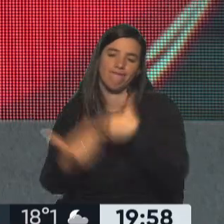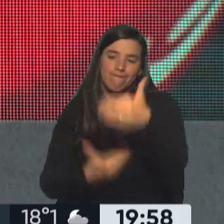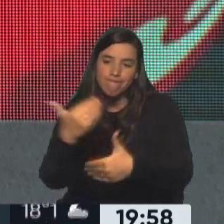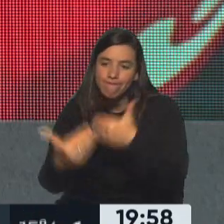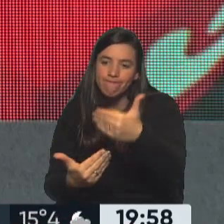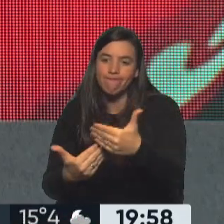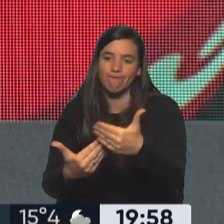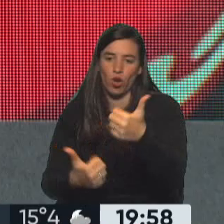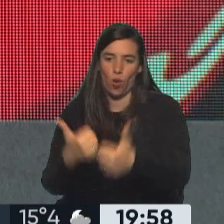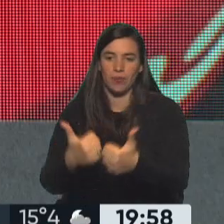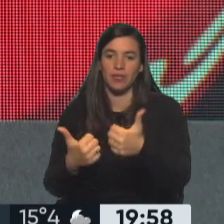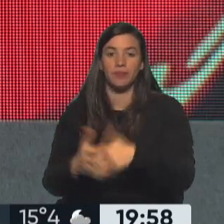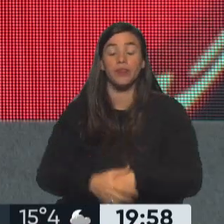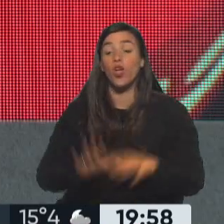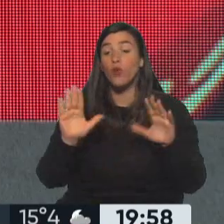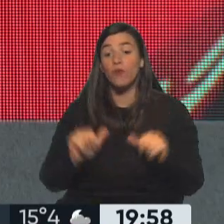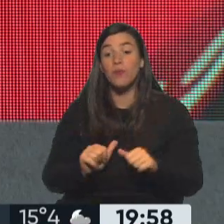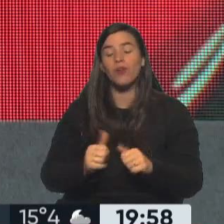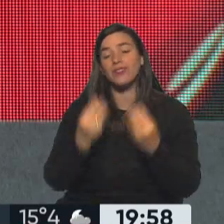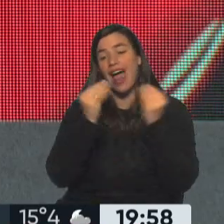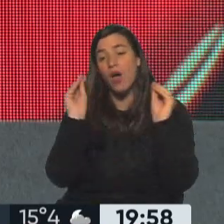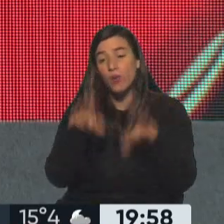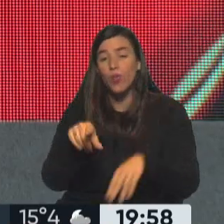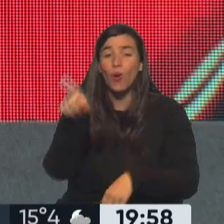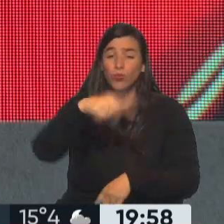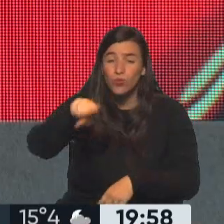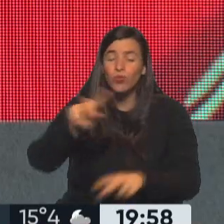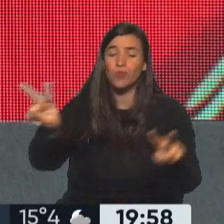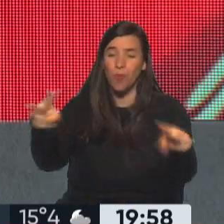fuimos. Te mando saludos a vos, que sos fiel a la pantalla